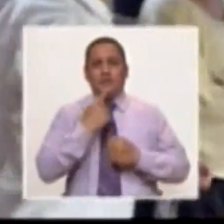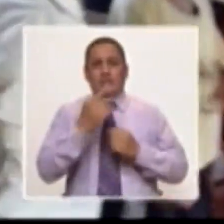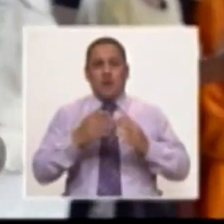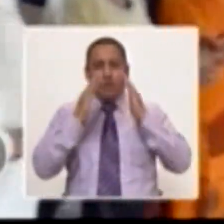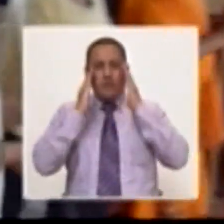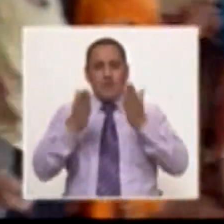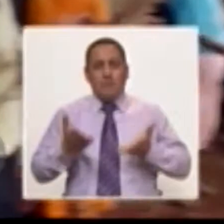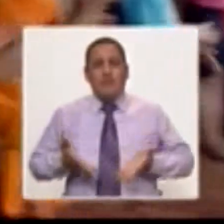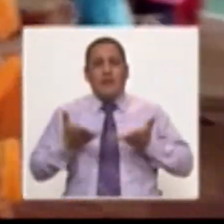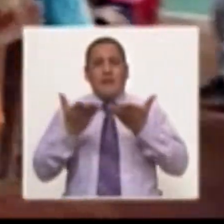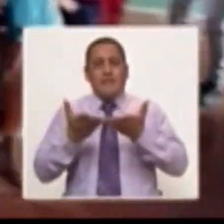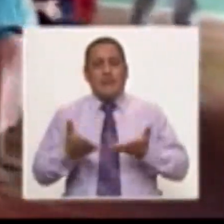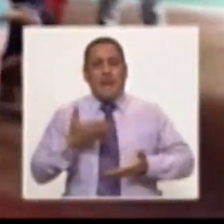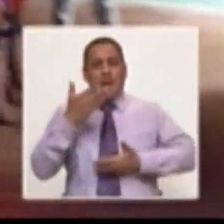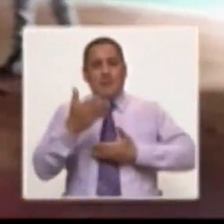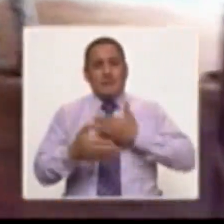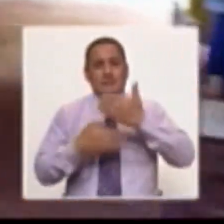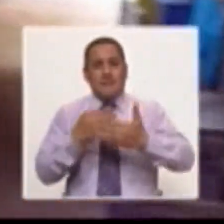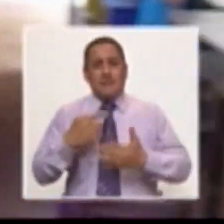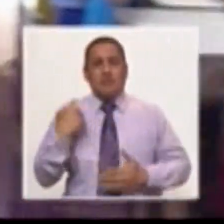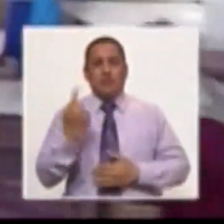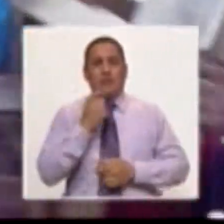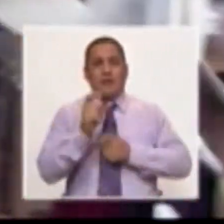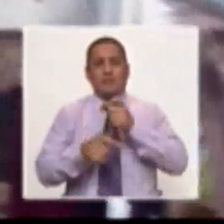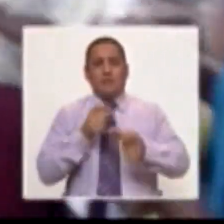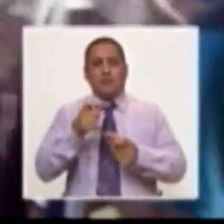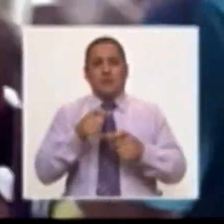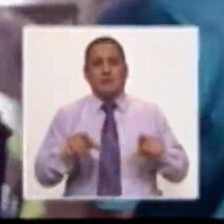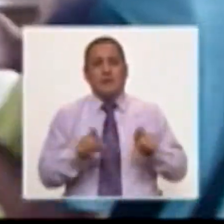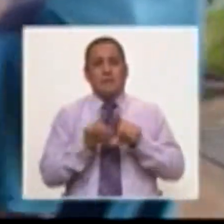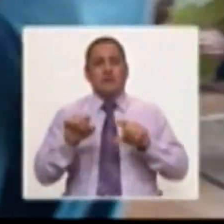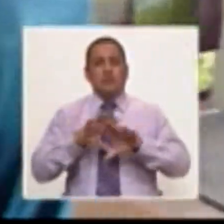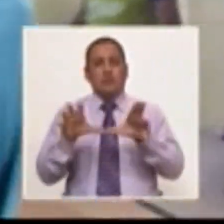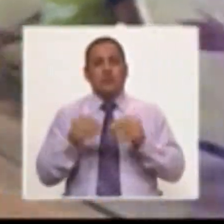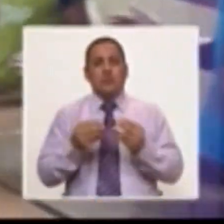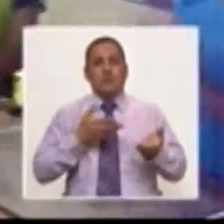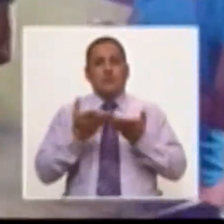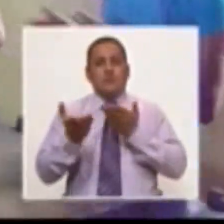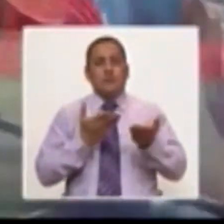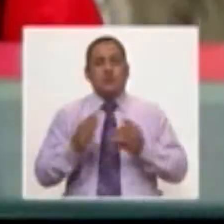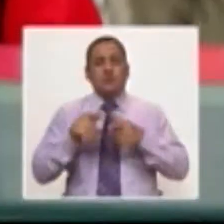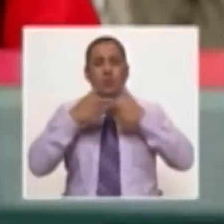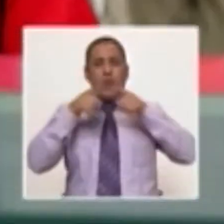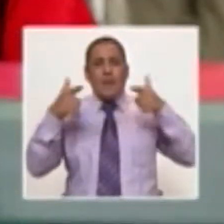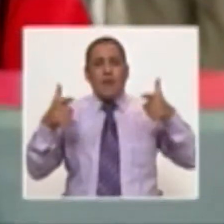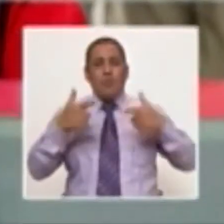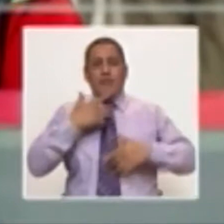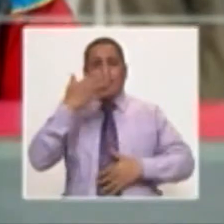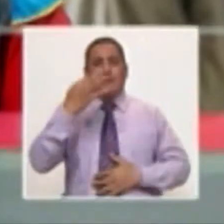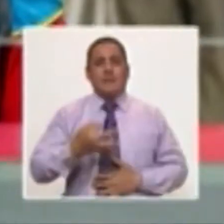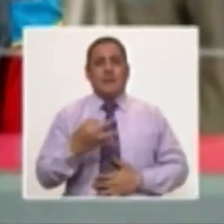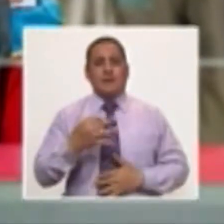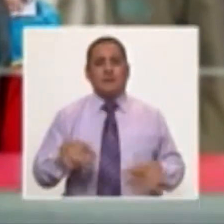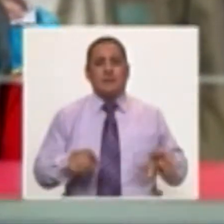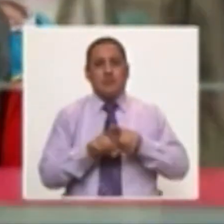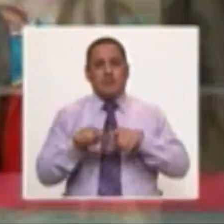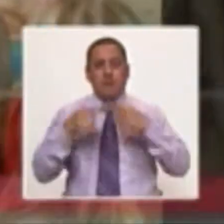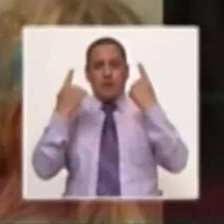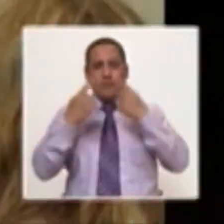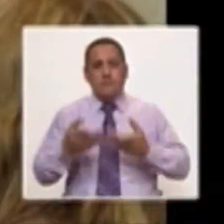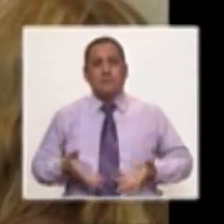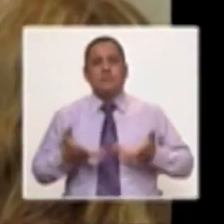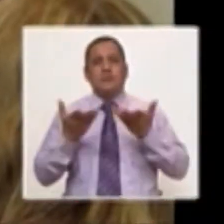están orientados a llegar y poner al alcance de la población todos los servicios en su lengua originaria, en aras